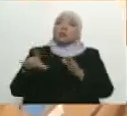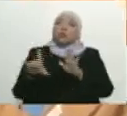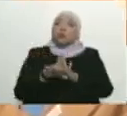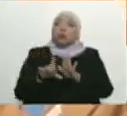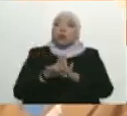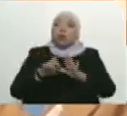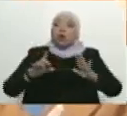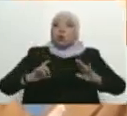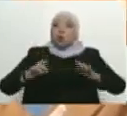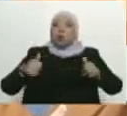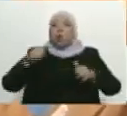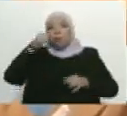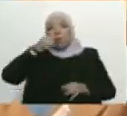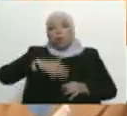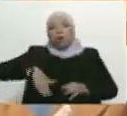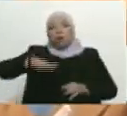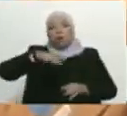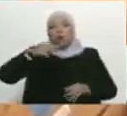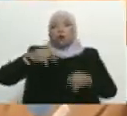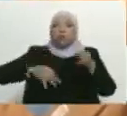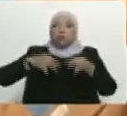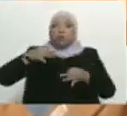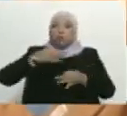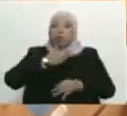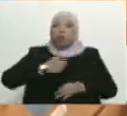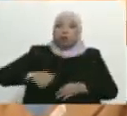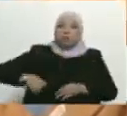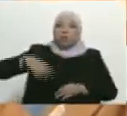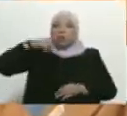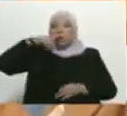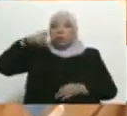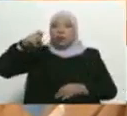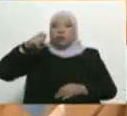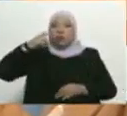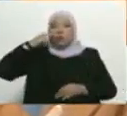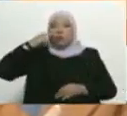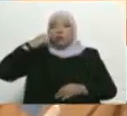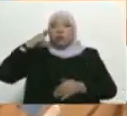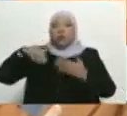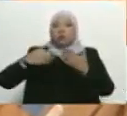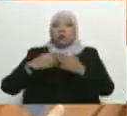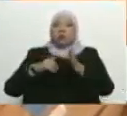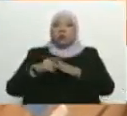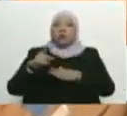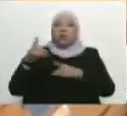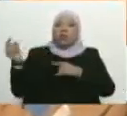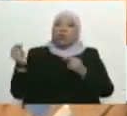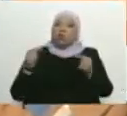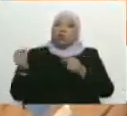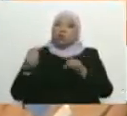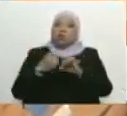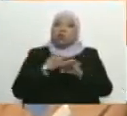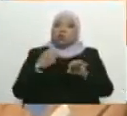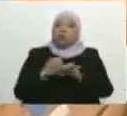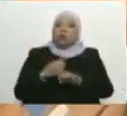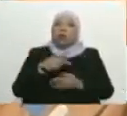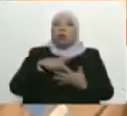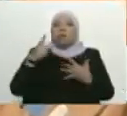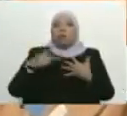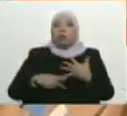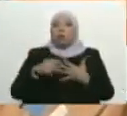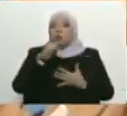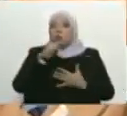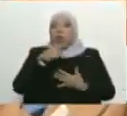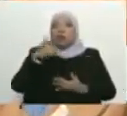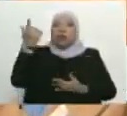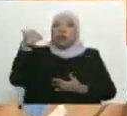sido iniciativa del Poder Ejecutivo, del presidente de la República, Nicolás Maduro. Estamos avanzando en su discusión de manera urgente, como lo planteó el